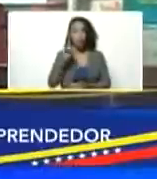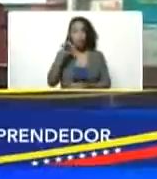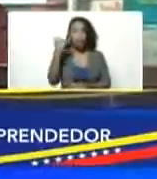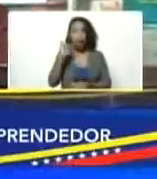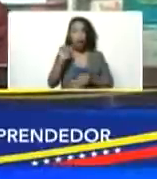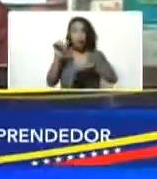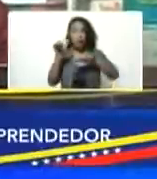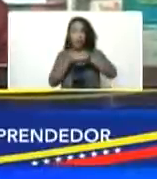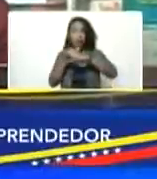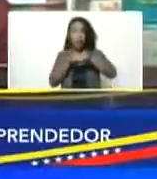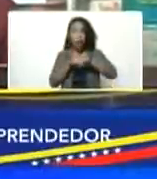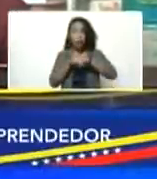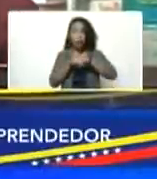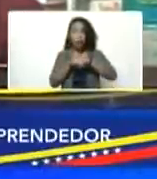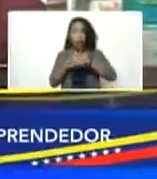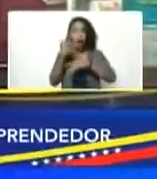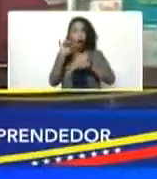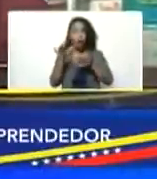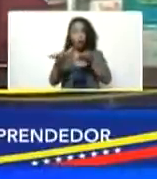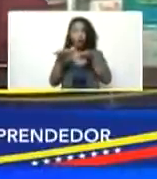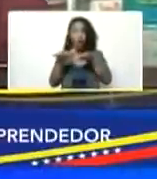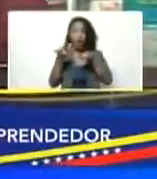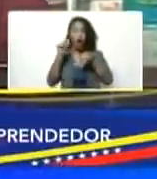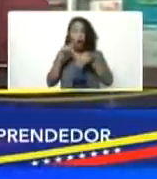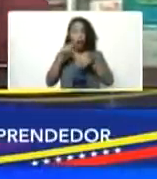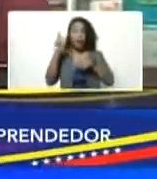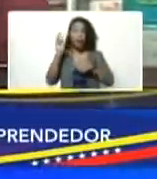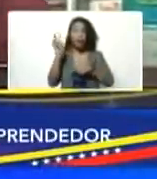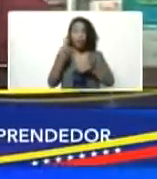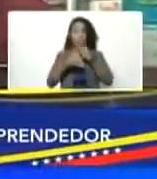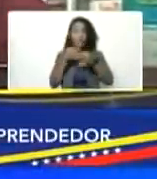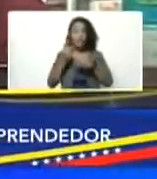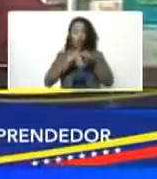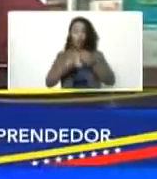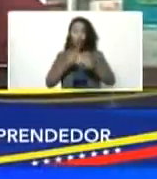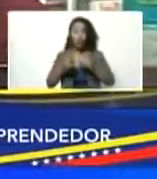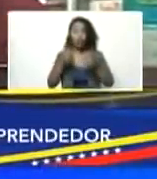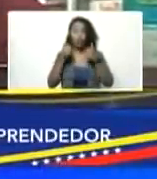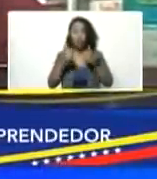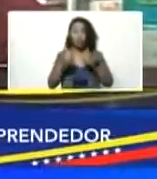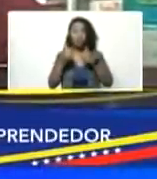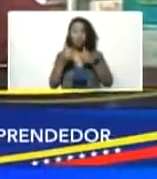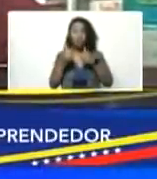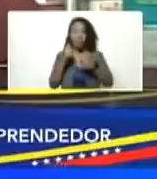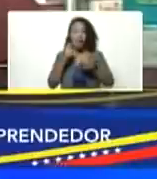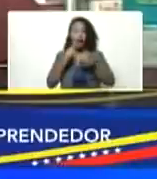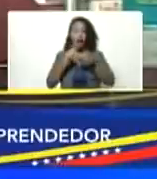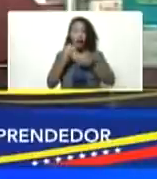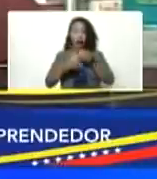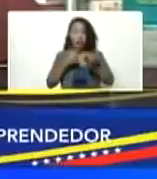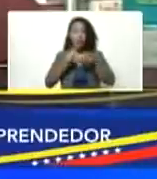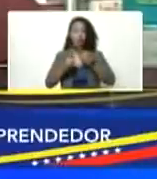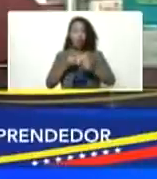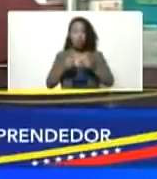mira. Calzado fino, vale. Es que en Venezuela se hacen cosas de calidad. Se hacen cosas